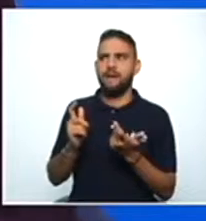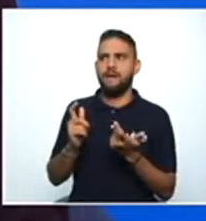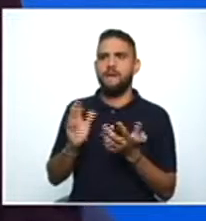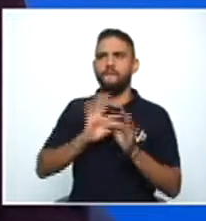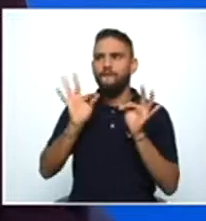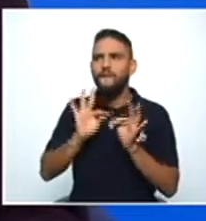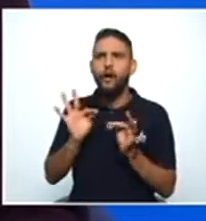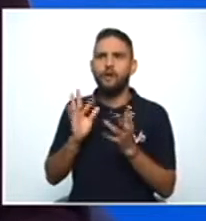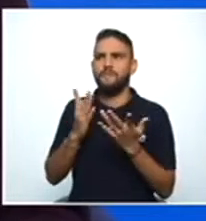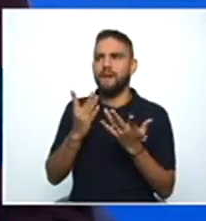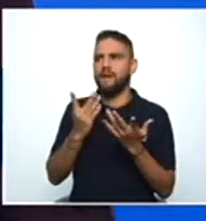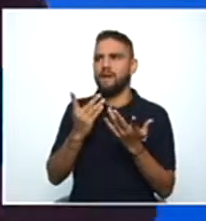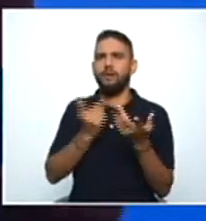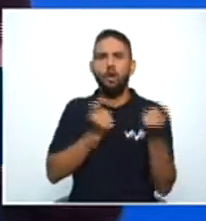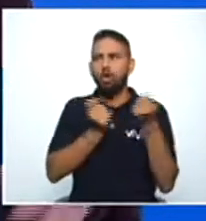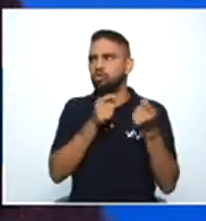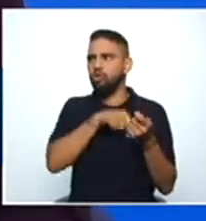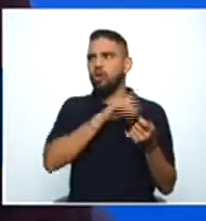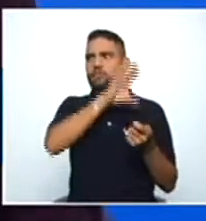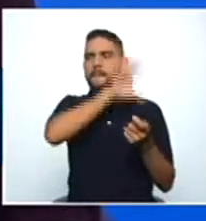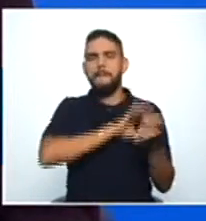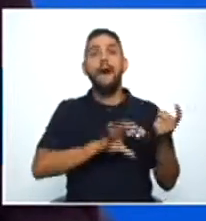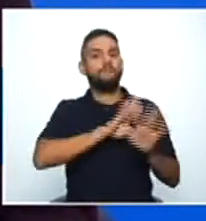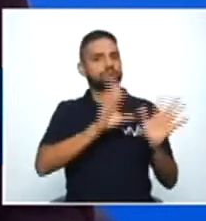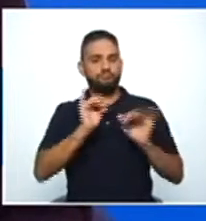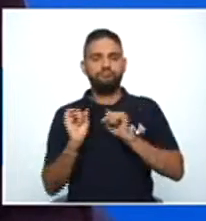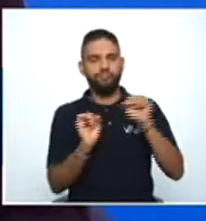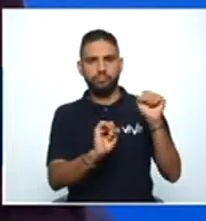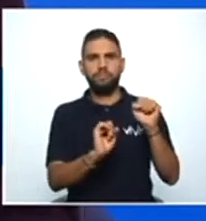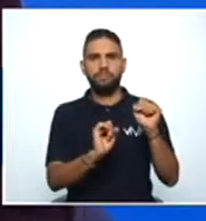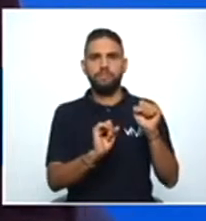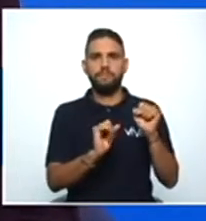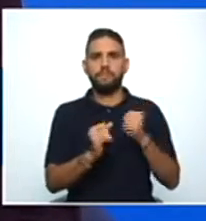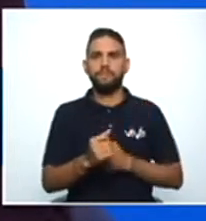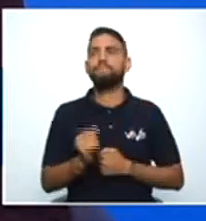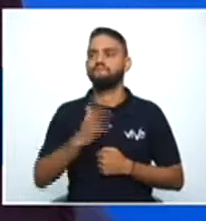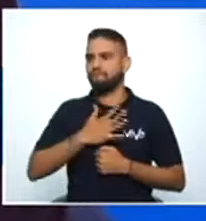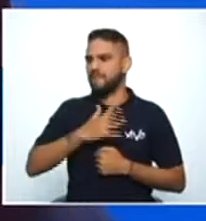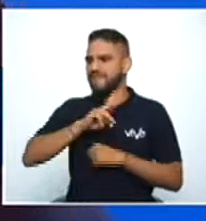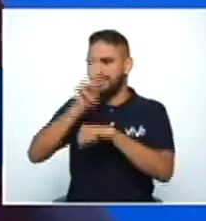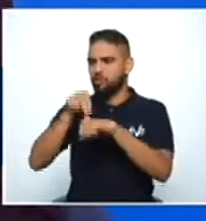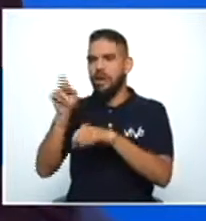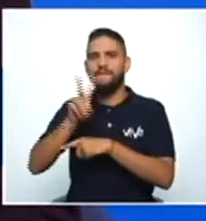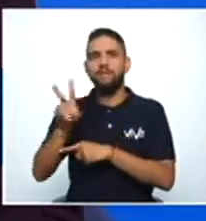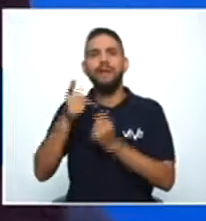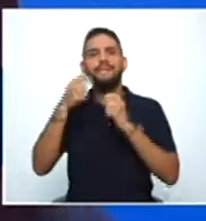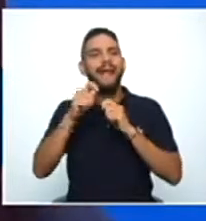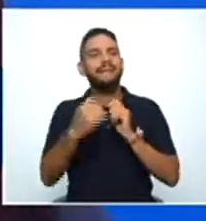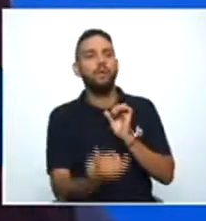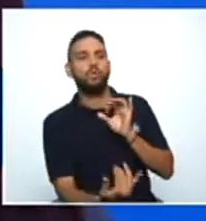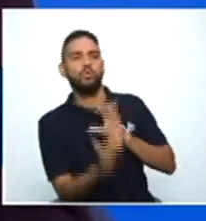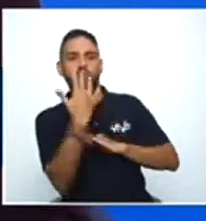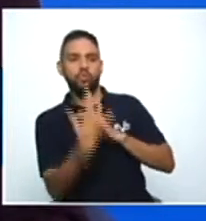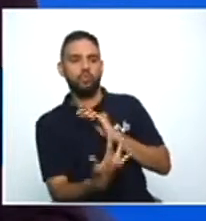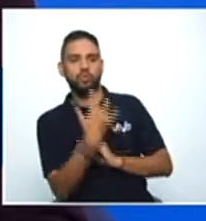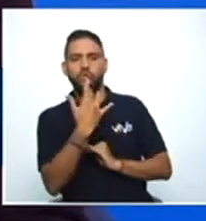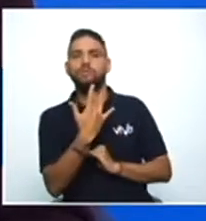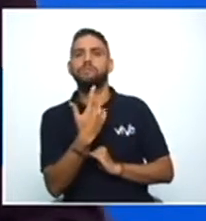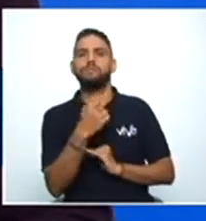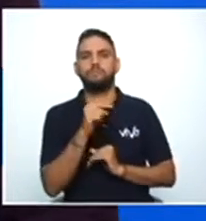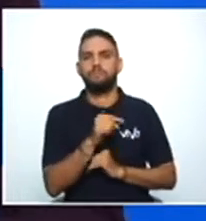formas musicales que de alguna manera en el contexto nacional pretende atrás culturizar pretende al llenar y